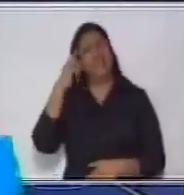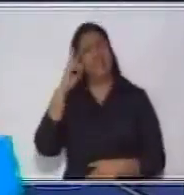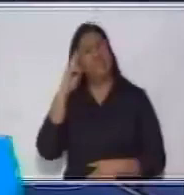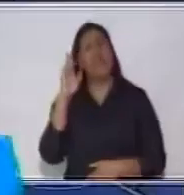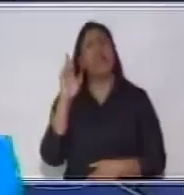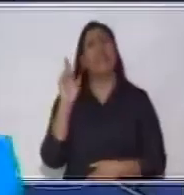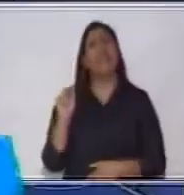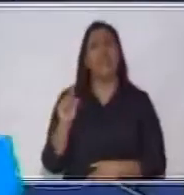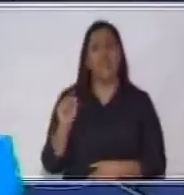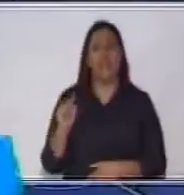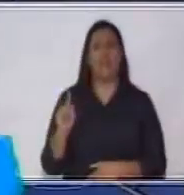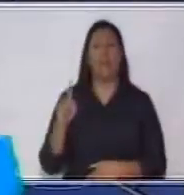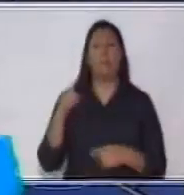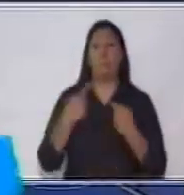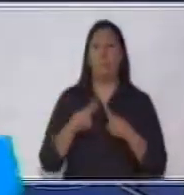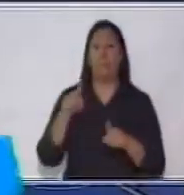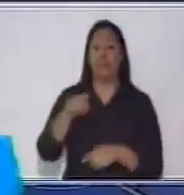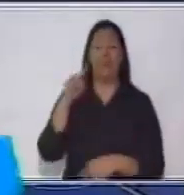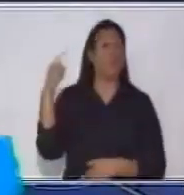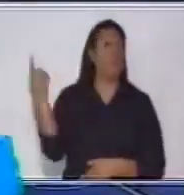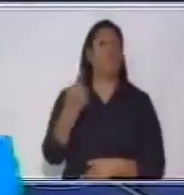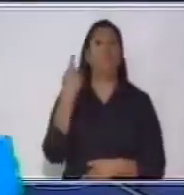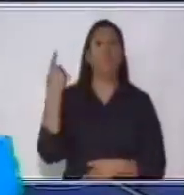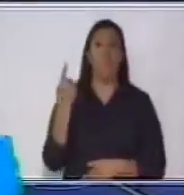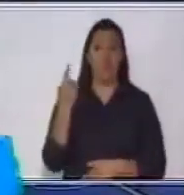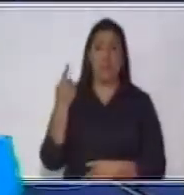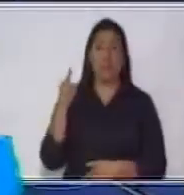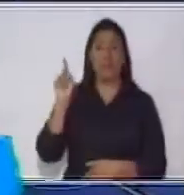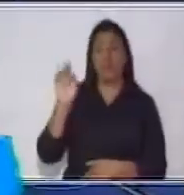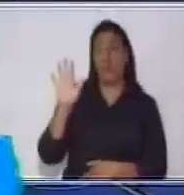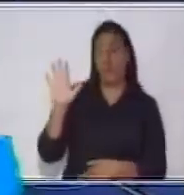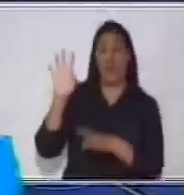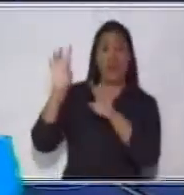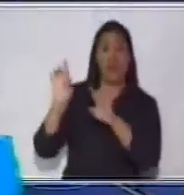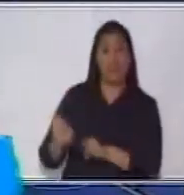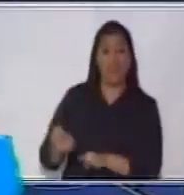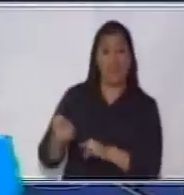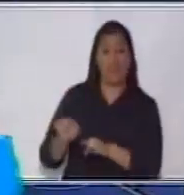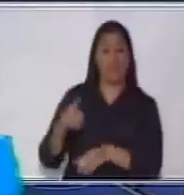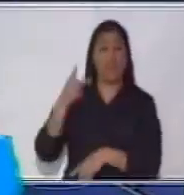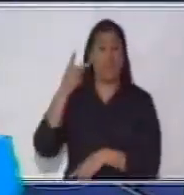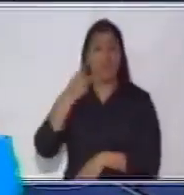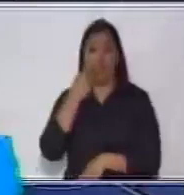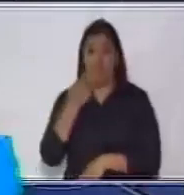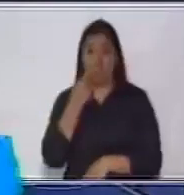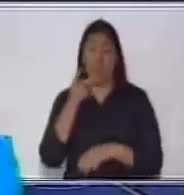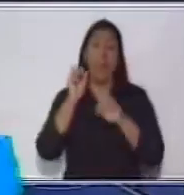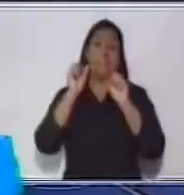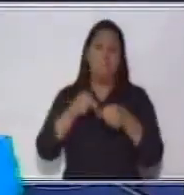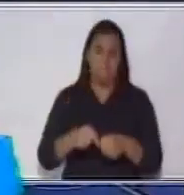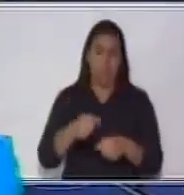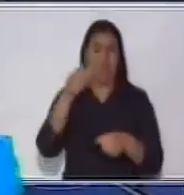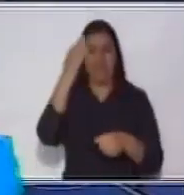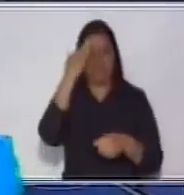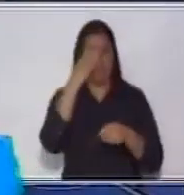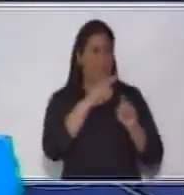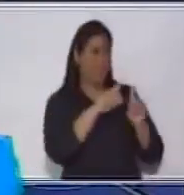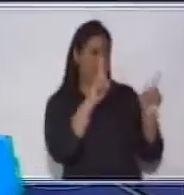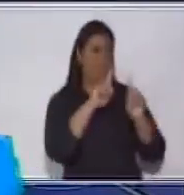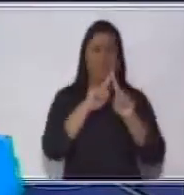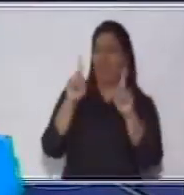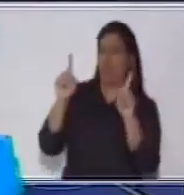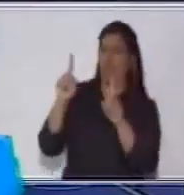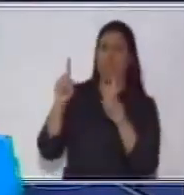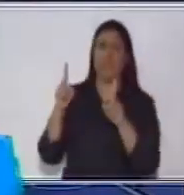eso es importante para una buena dicción también, saber diferenciar esos sonidos. Así, tanto al momento de escribir